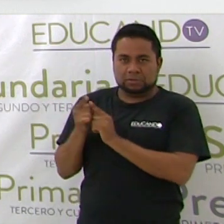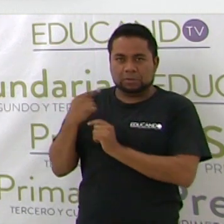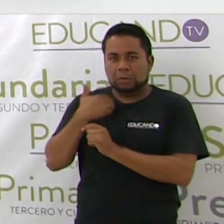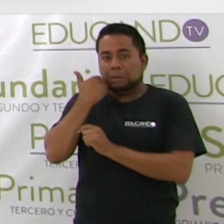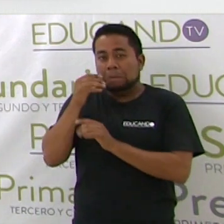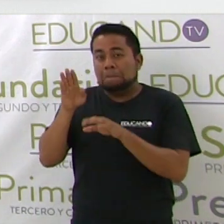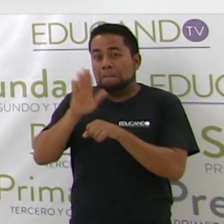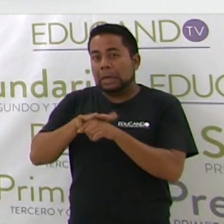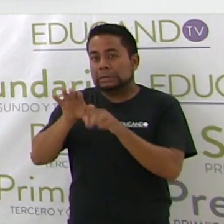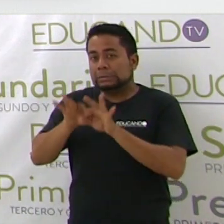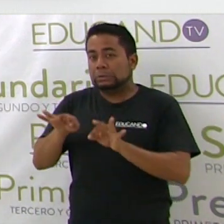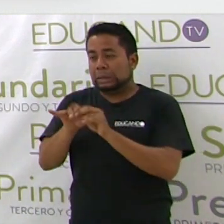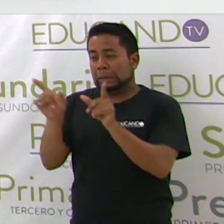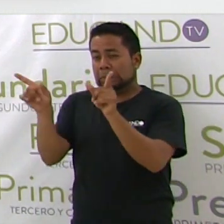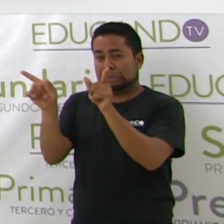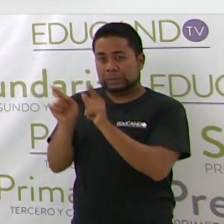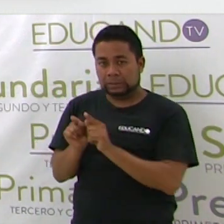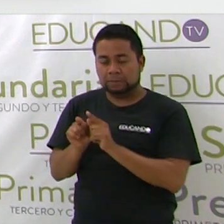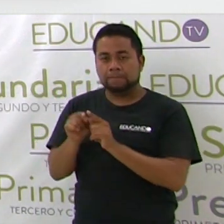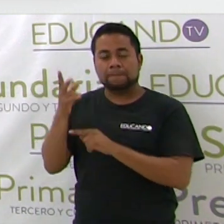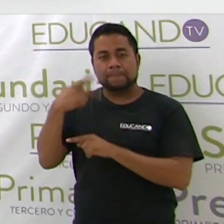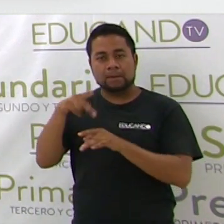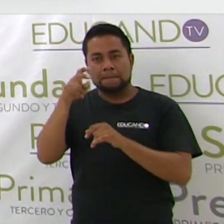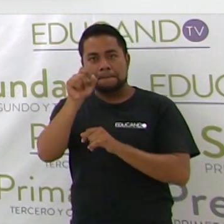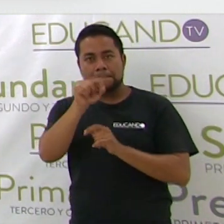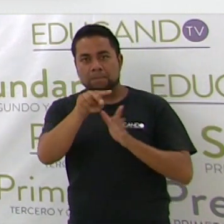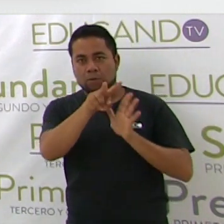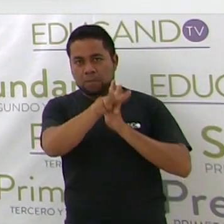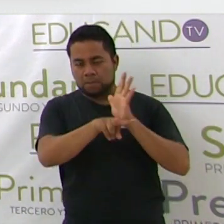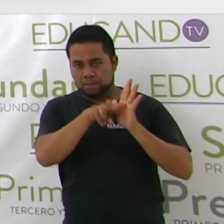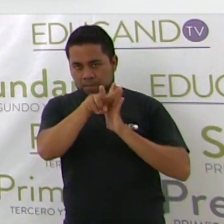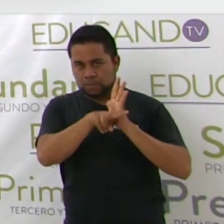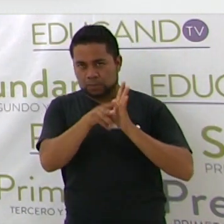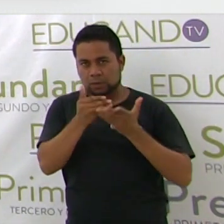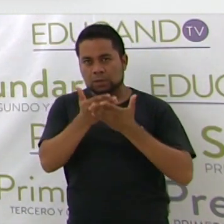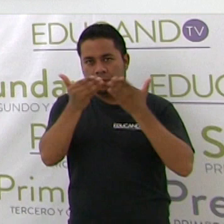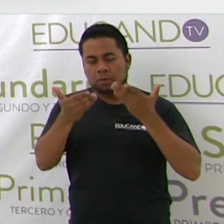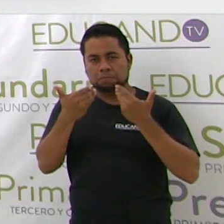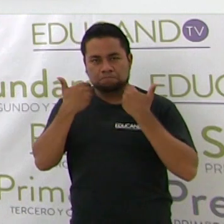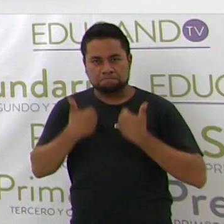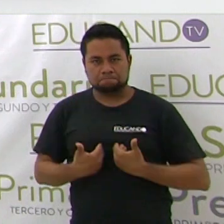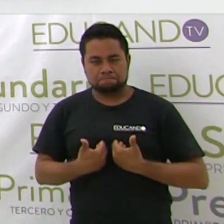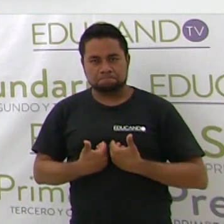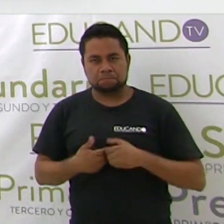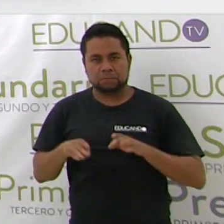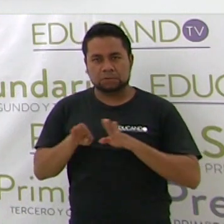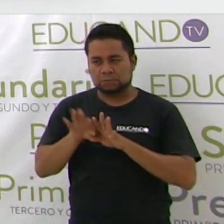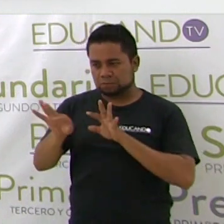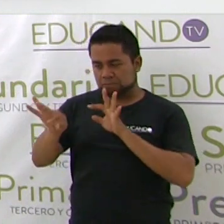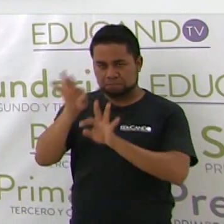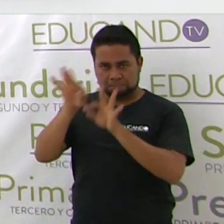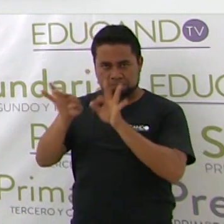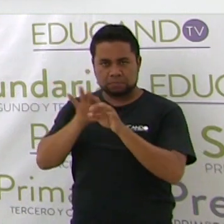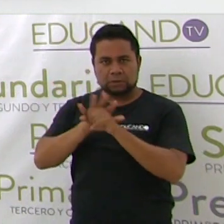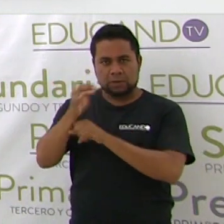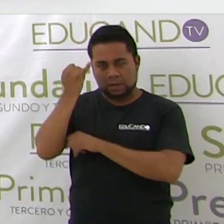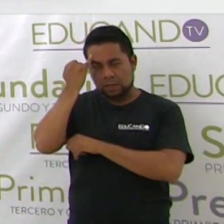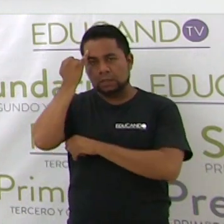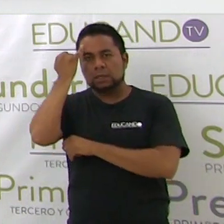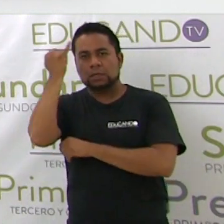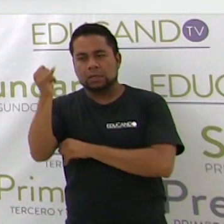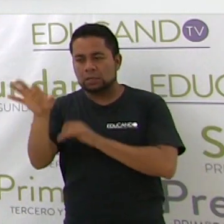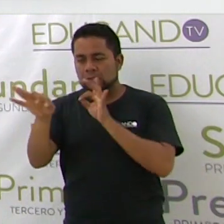rescatar lo más importante. Pero de este video ahora nosotros vamos a extraer ideas